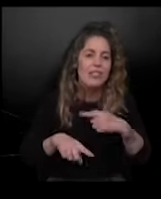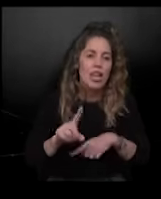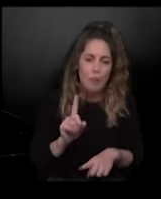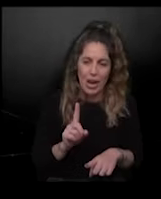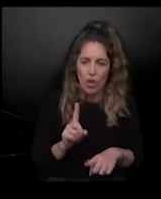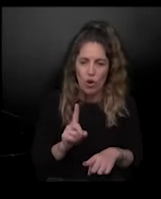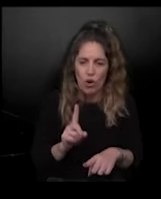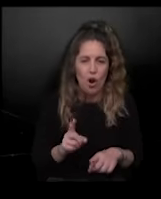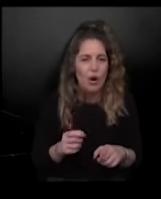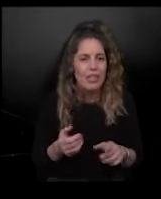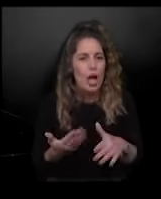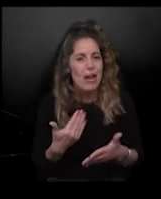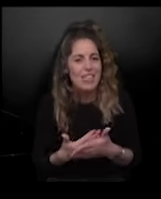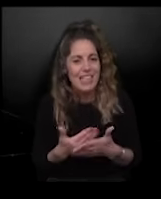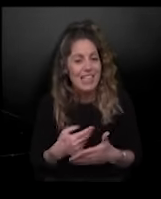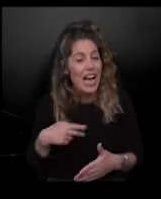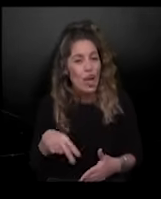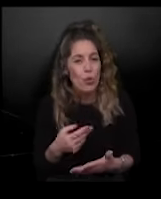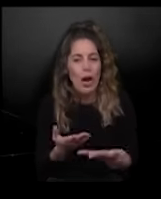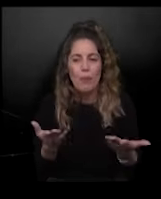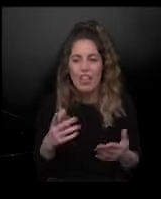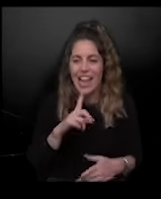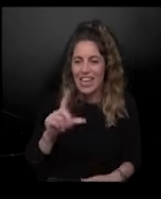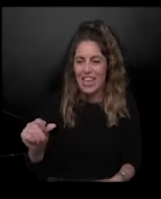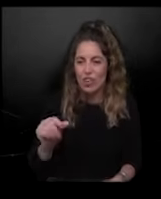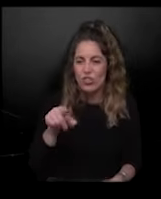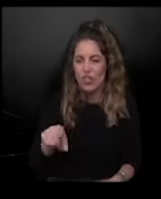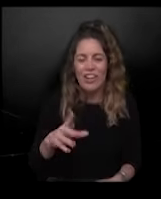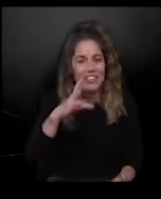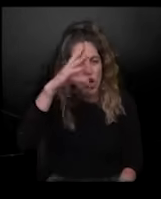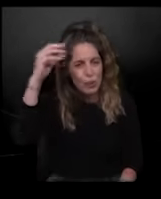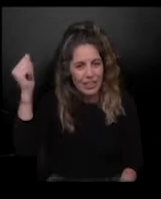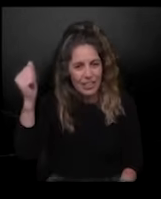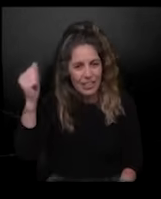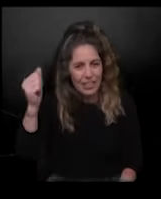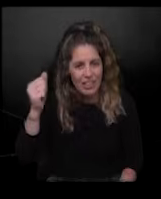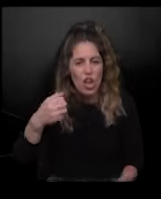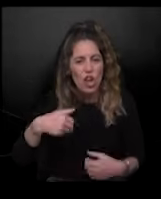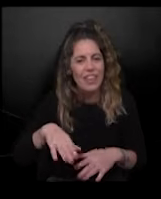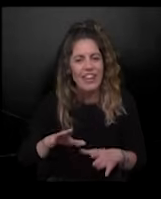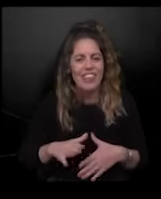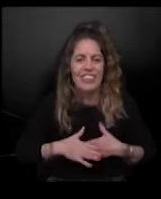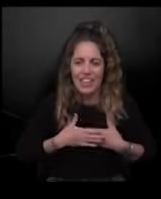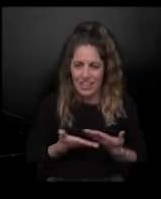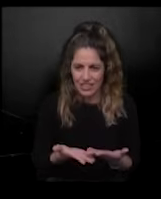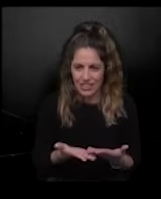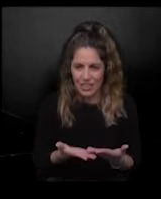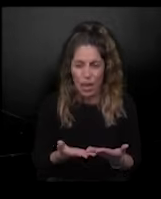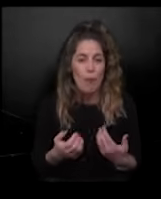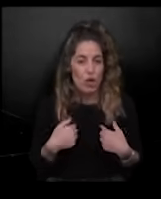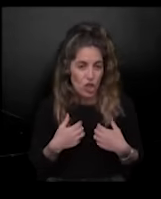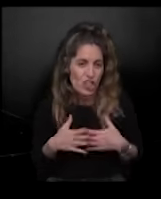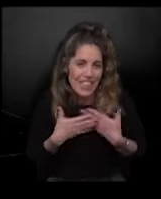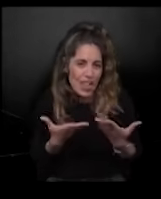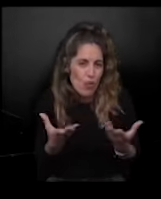estaré más cerca que nunca porque lejos están los que se olvidan los que dejan de quererse pero como yo te